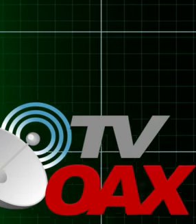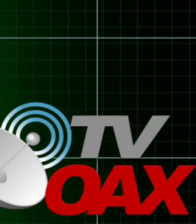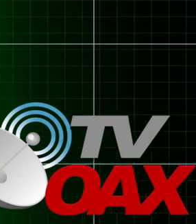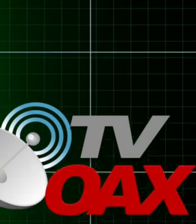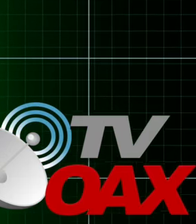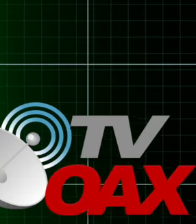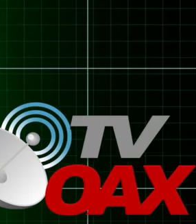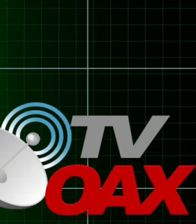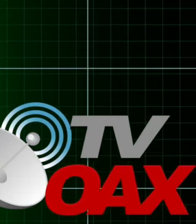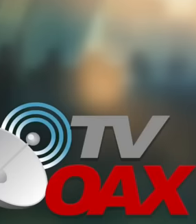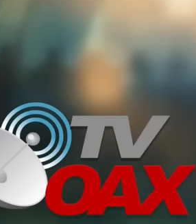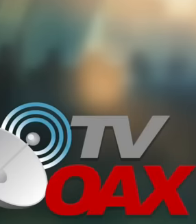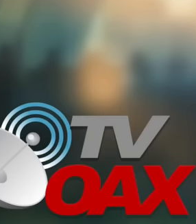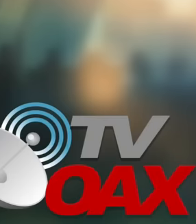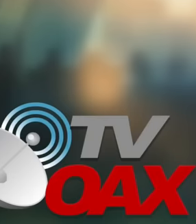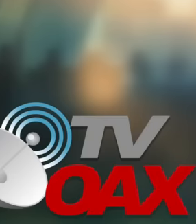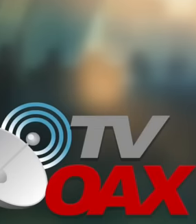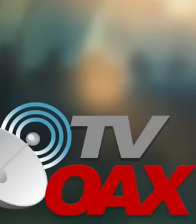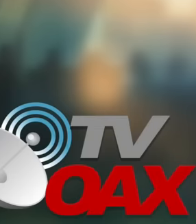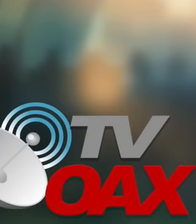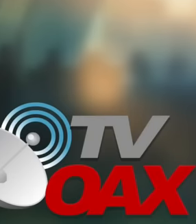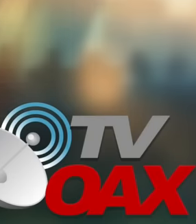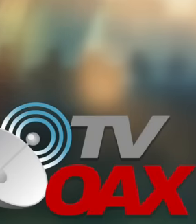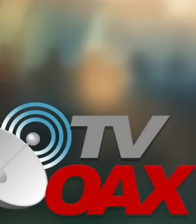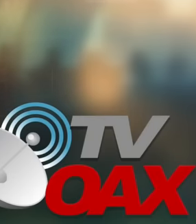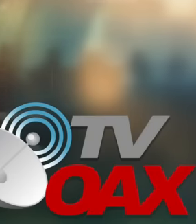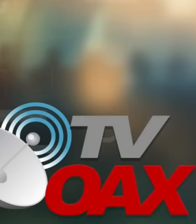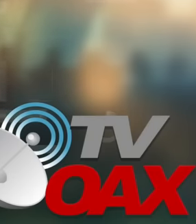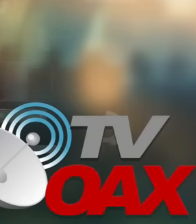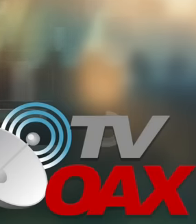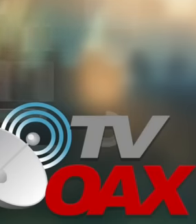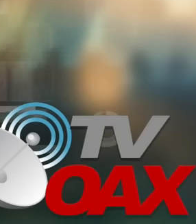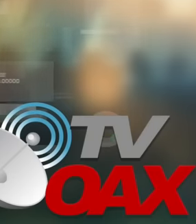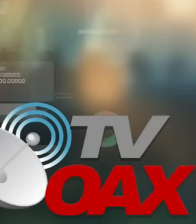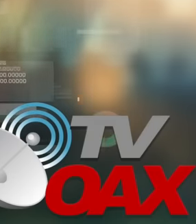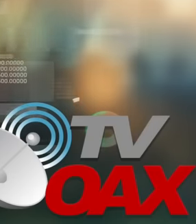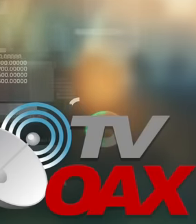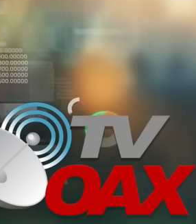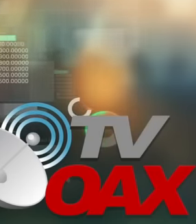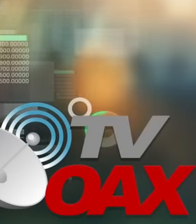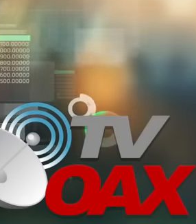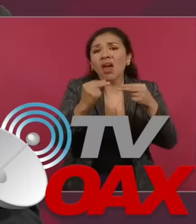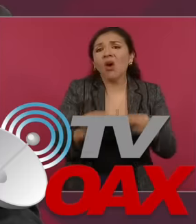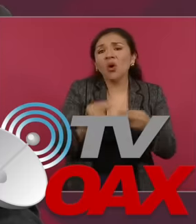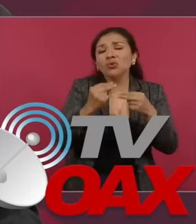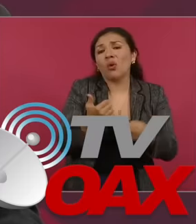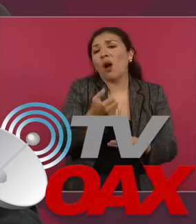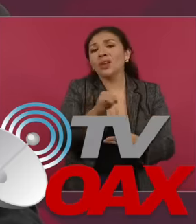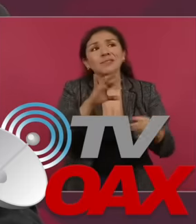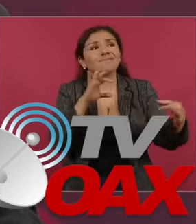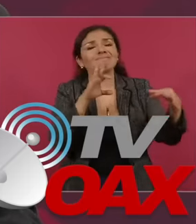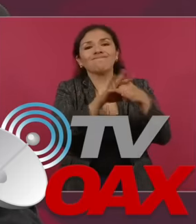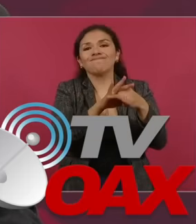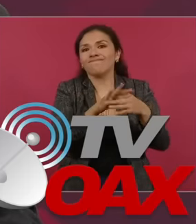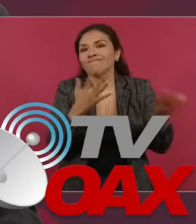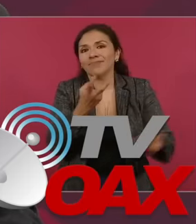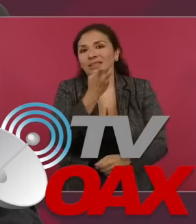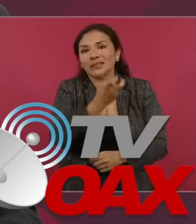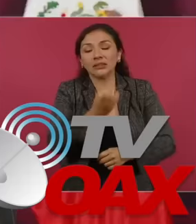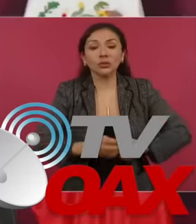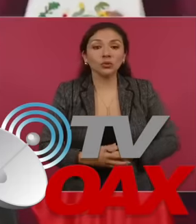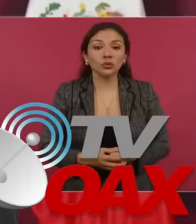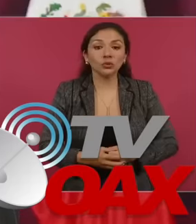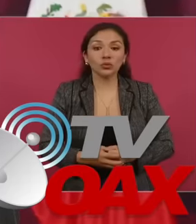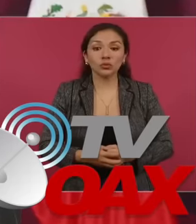logro importante el que se consiguió que se ratificara el Tratado Económico Comercial, fue lo que dijo el presidente en